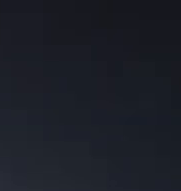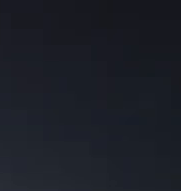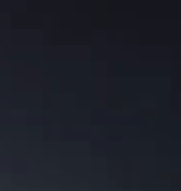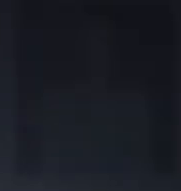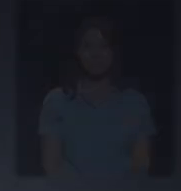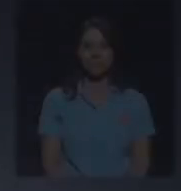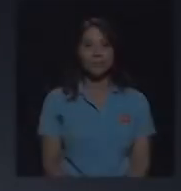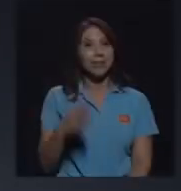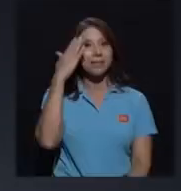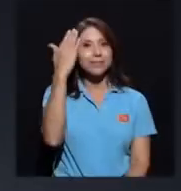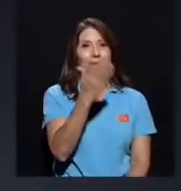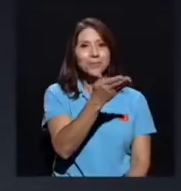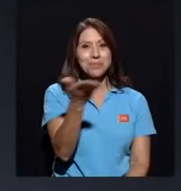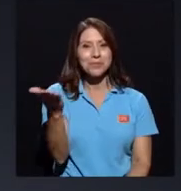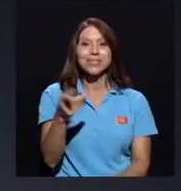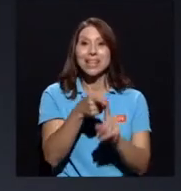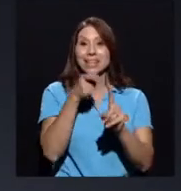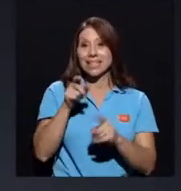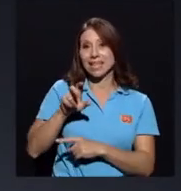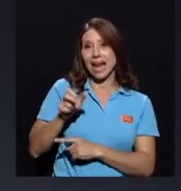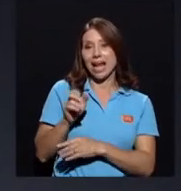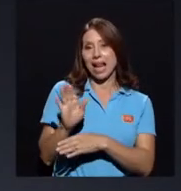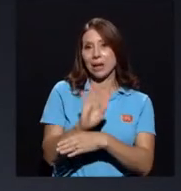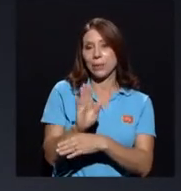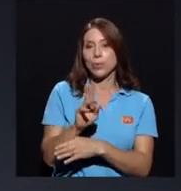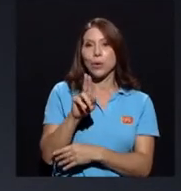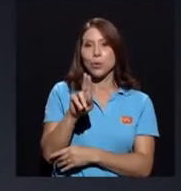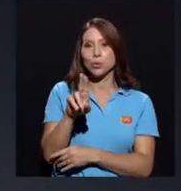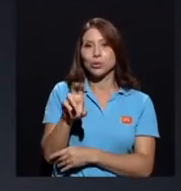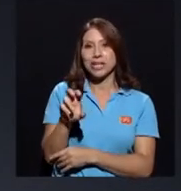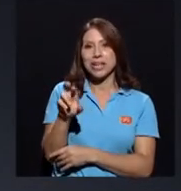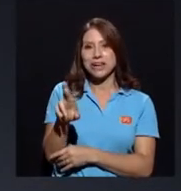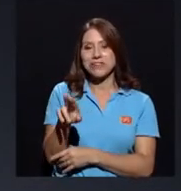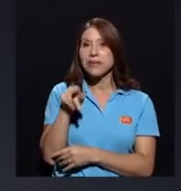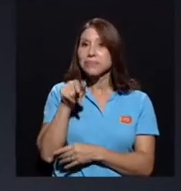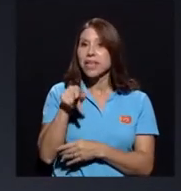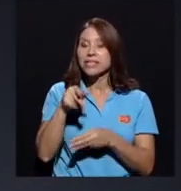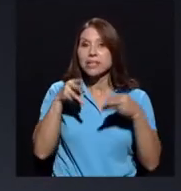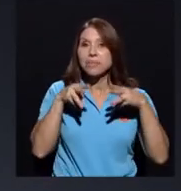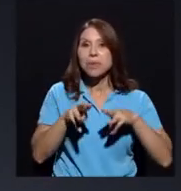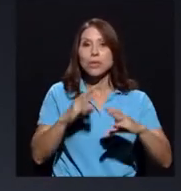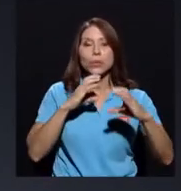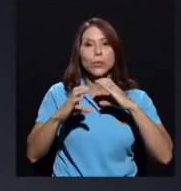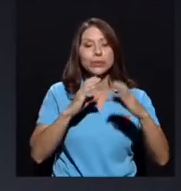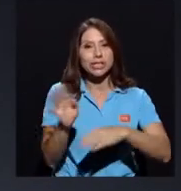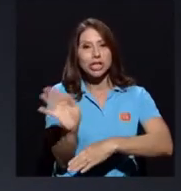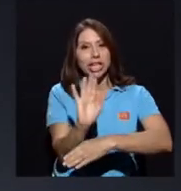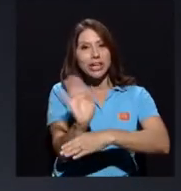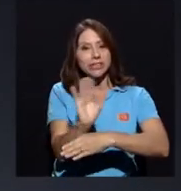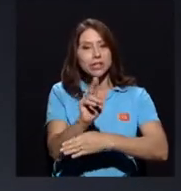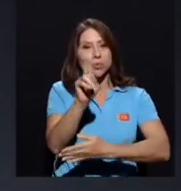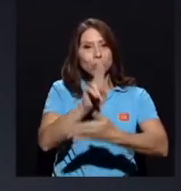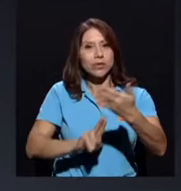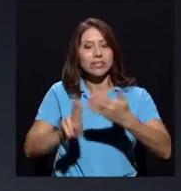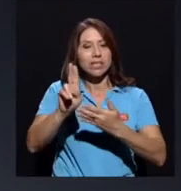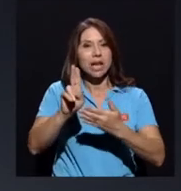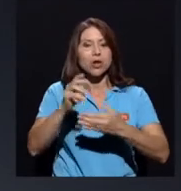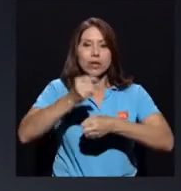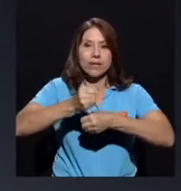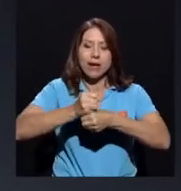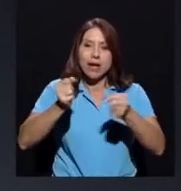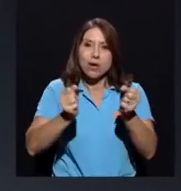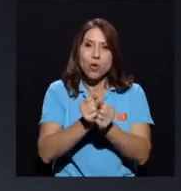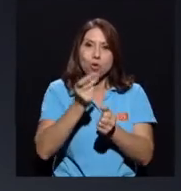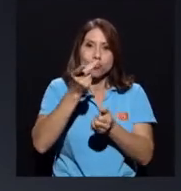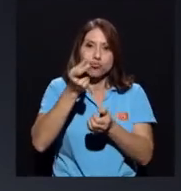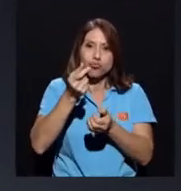los saludamos desde canal u ser este medio televisivo universitario que se paga con los impuestos que